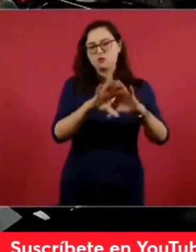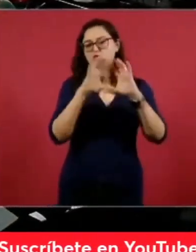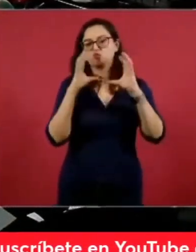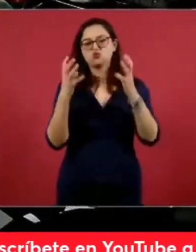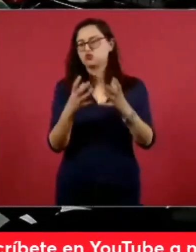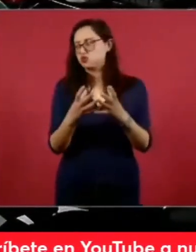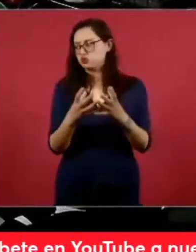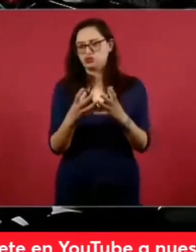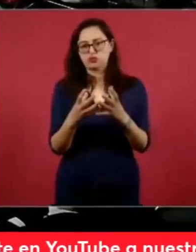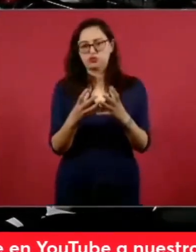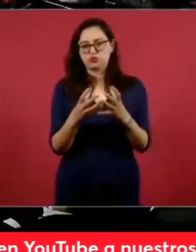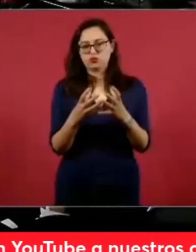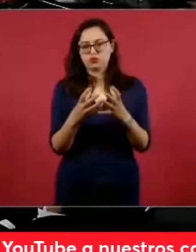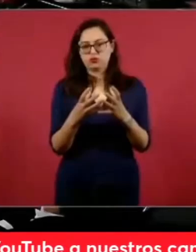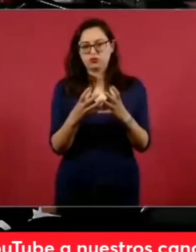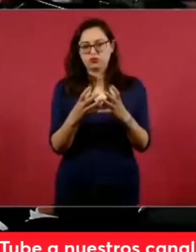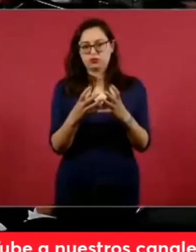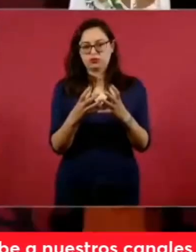actuando